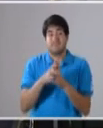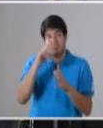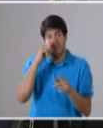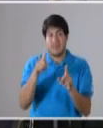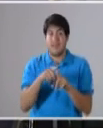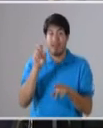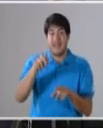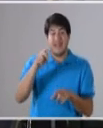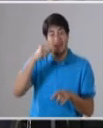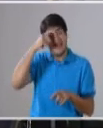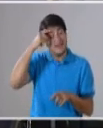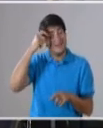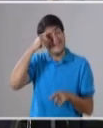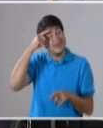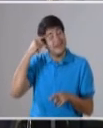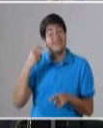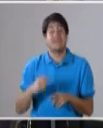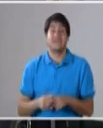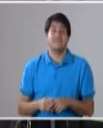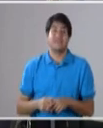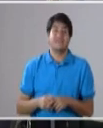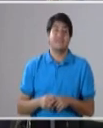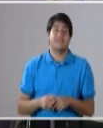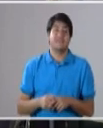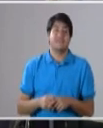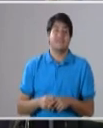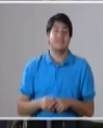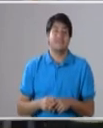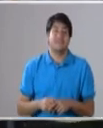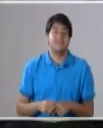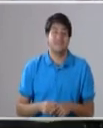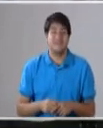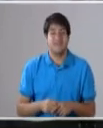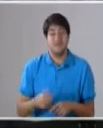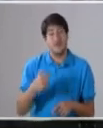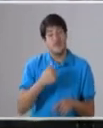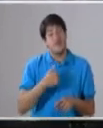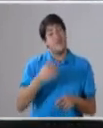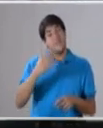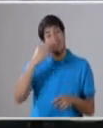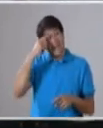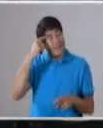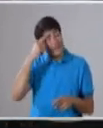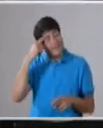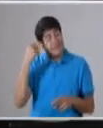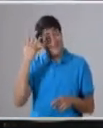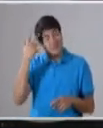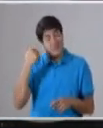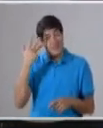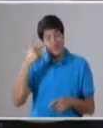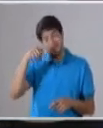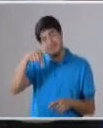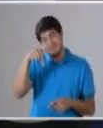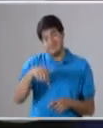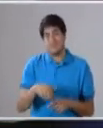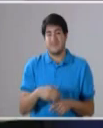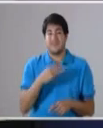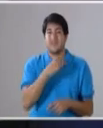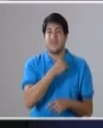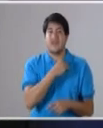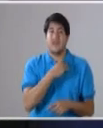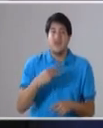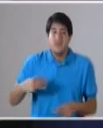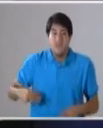hay que chambear en lo secular. Ustedes, ¿verdad? Yo trabajo todos los días también en esto, el ministerio